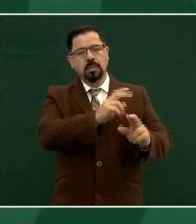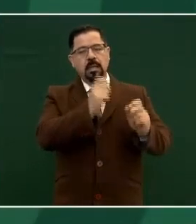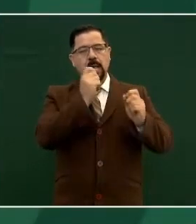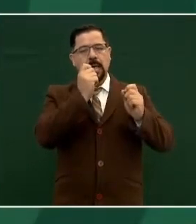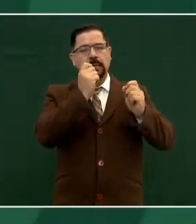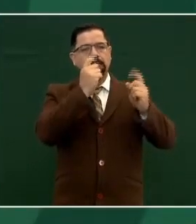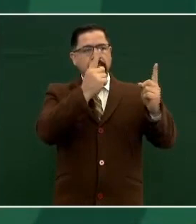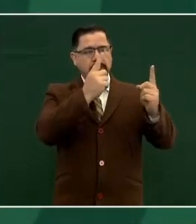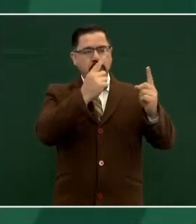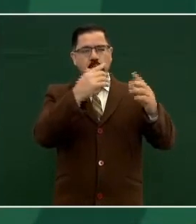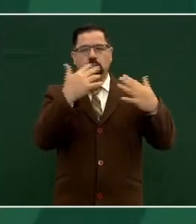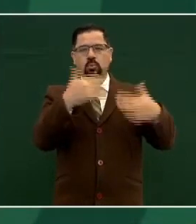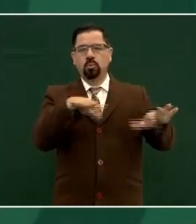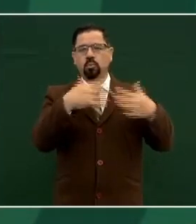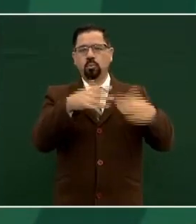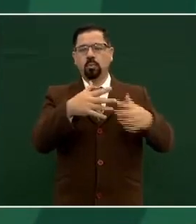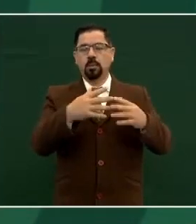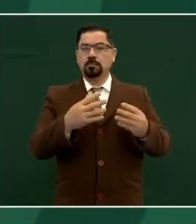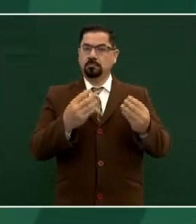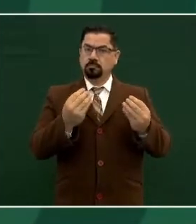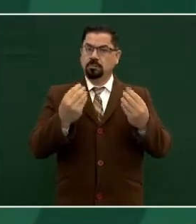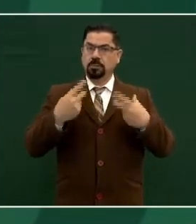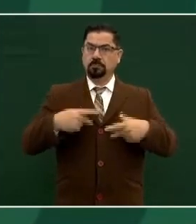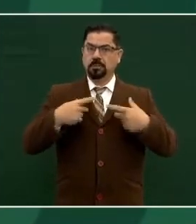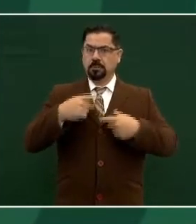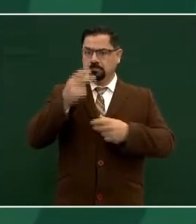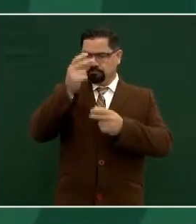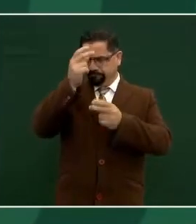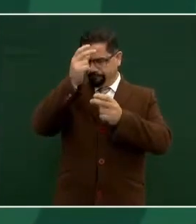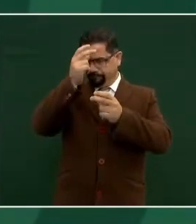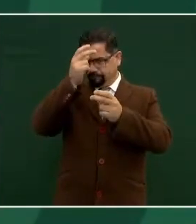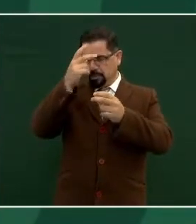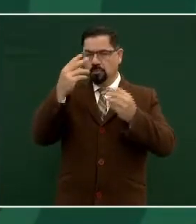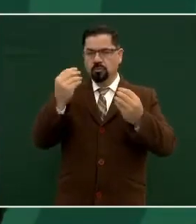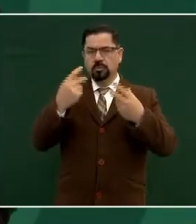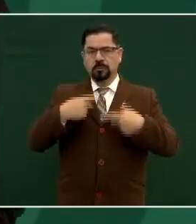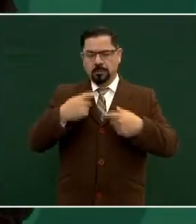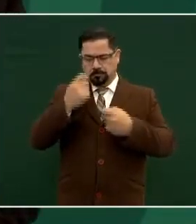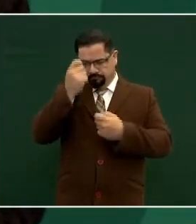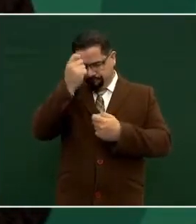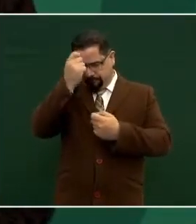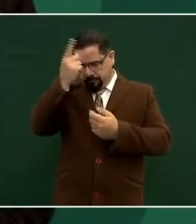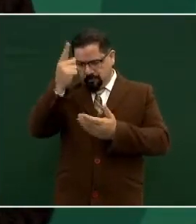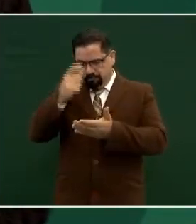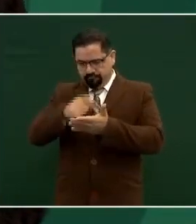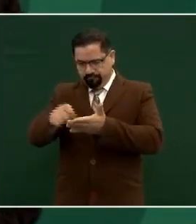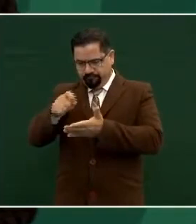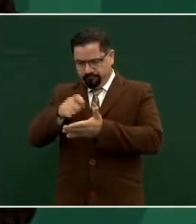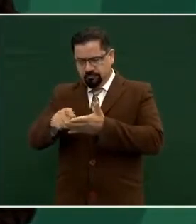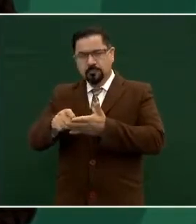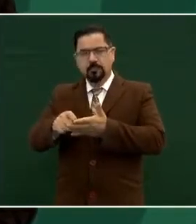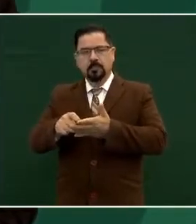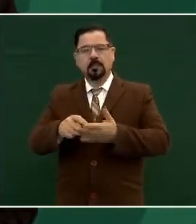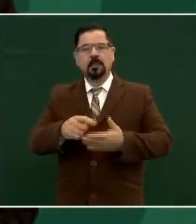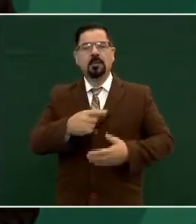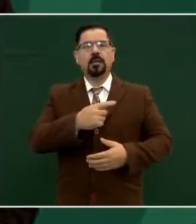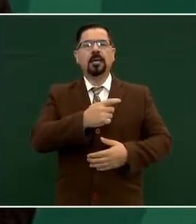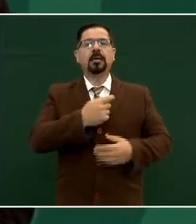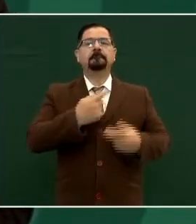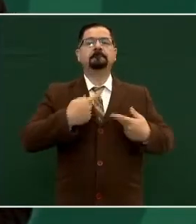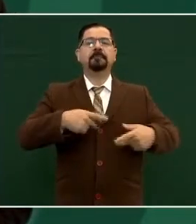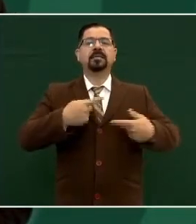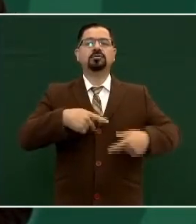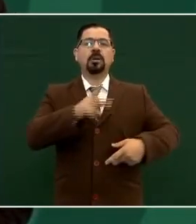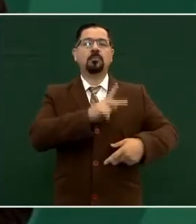grandes poetas, intelectuales, tenemos muy buena relación con el pueblo español,